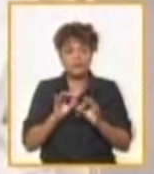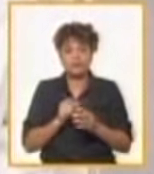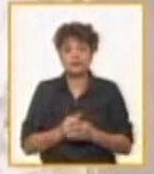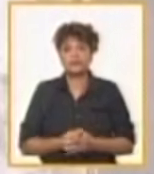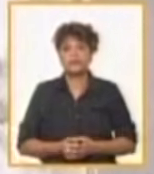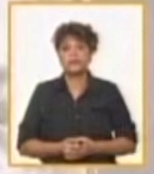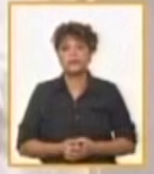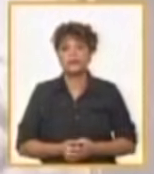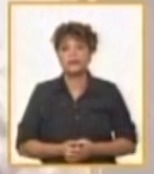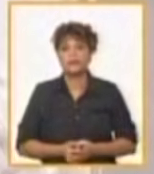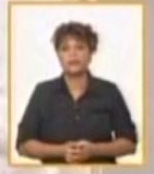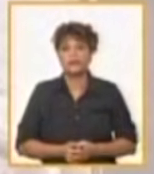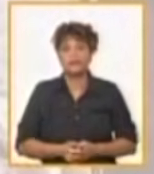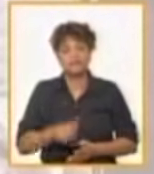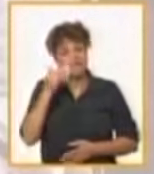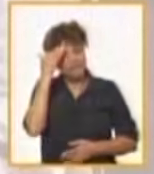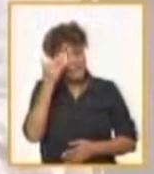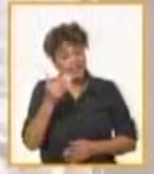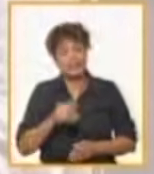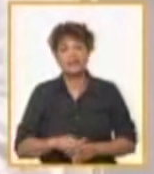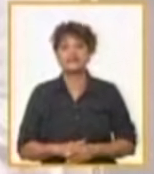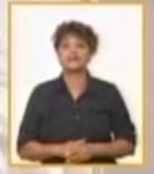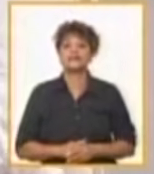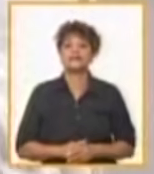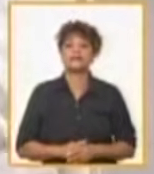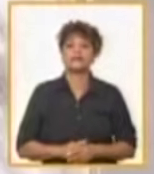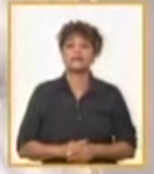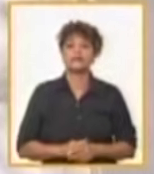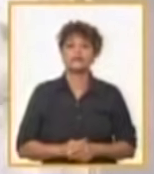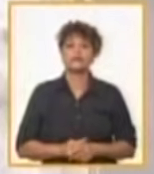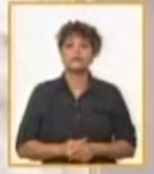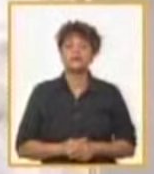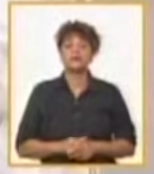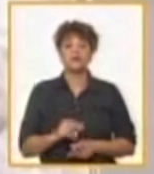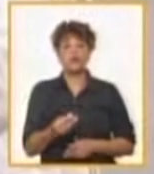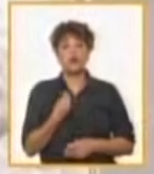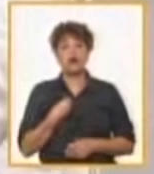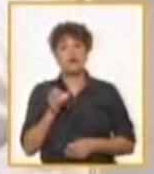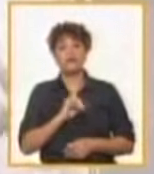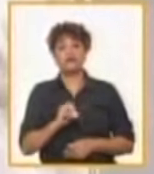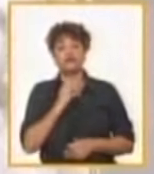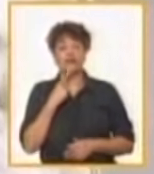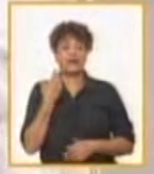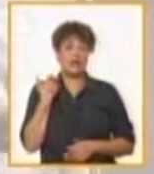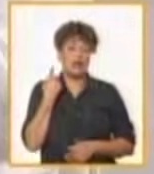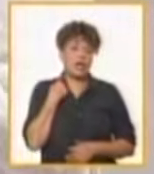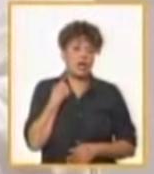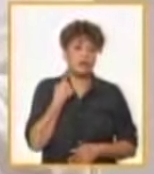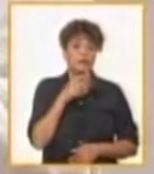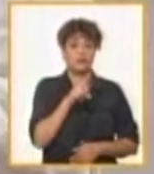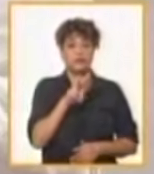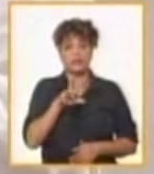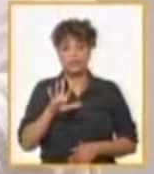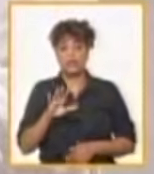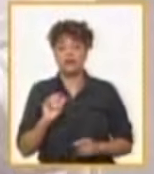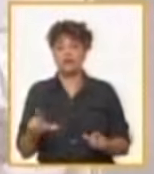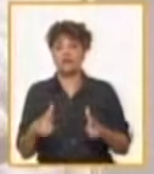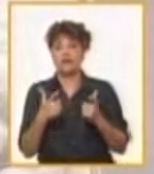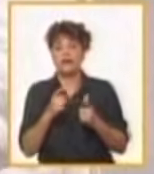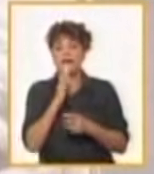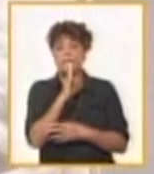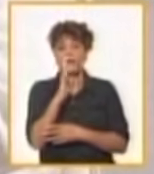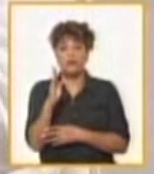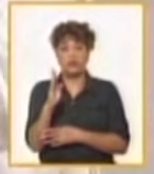Quiero decir, ya que me das la oportunidad, que en los 125 años que va a cumplir la Biblioteca Nacional